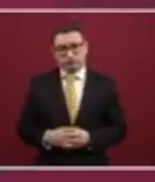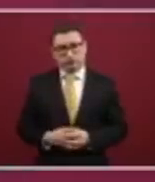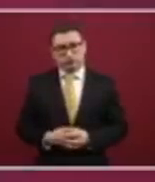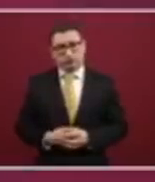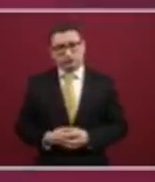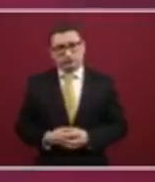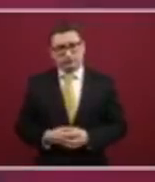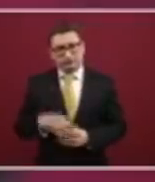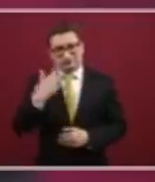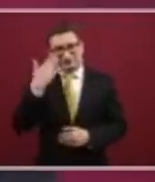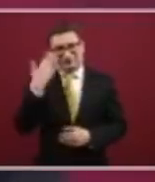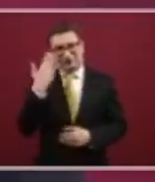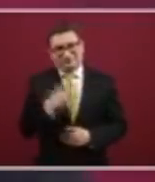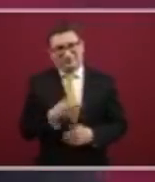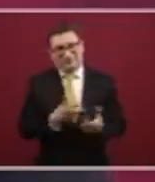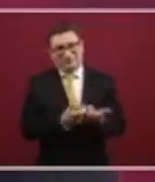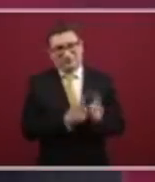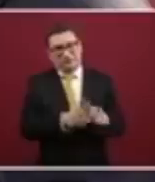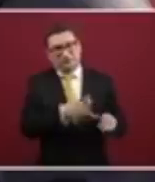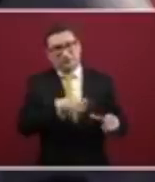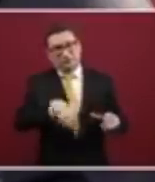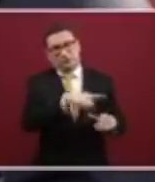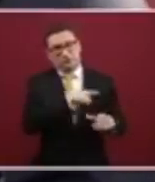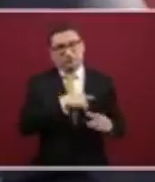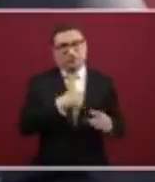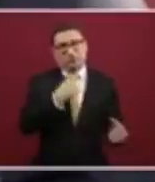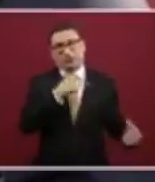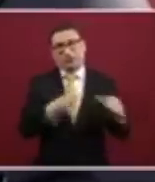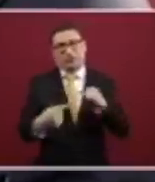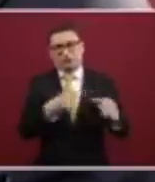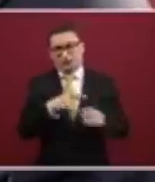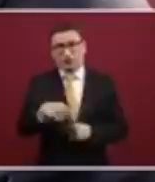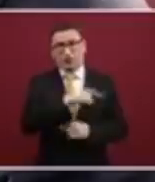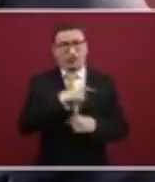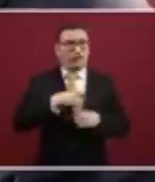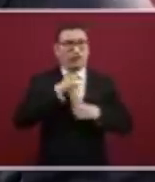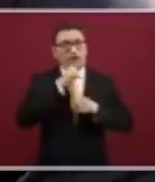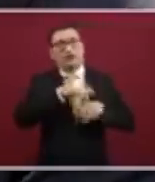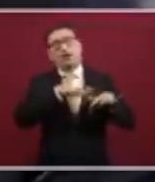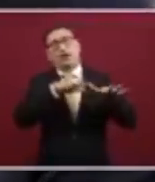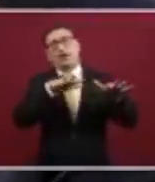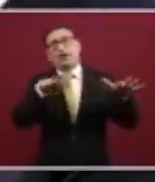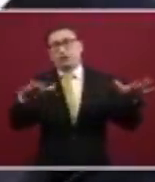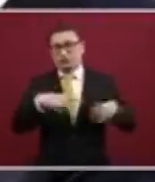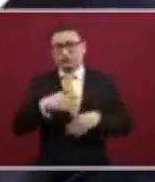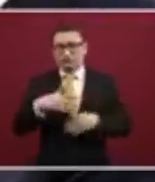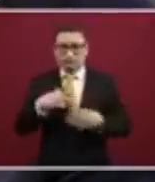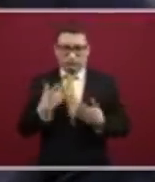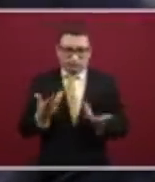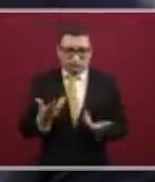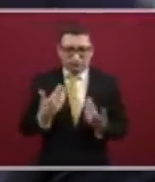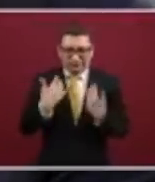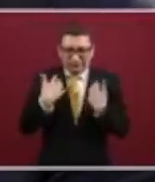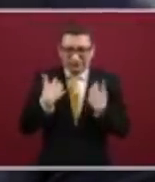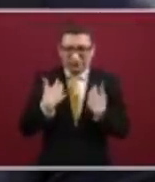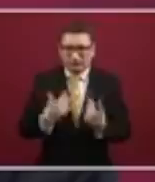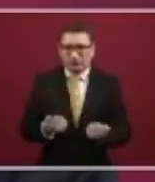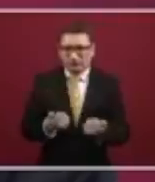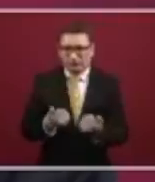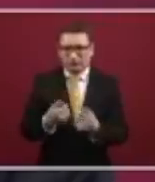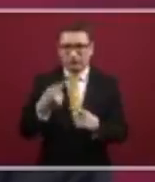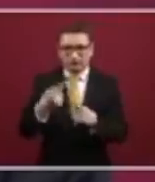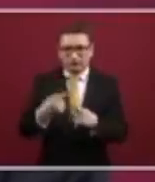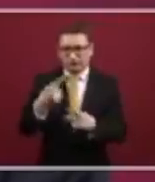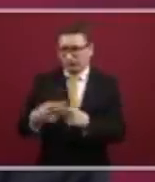nuestros adversarios a hacer un escándalo. Sí se entiende, ¿verdad?, a quién va